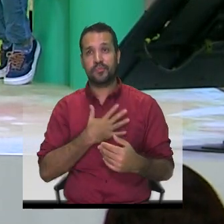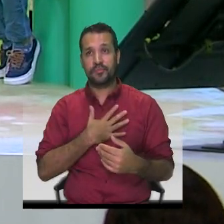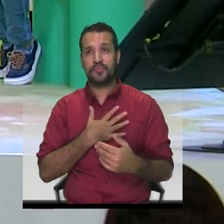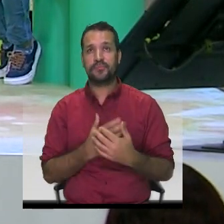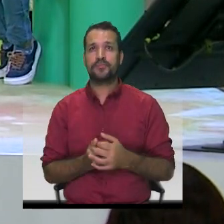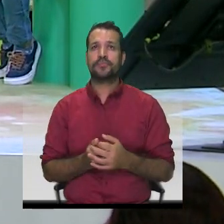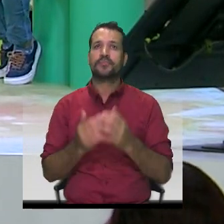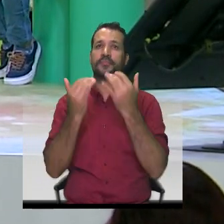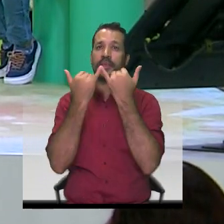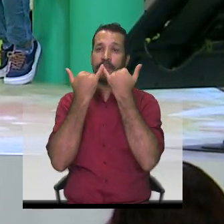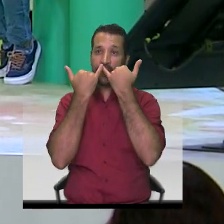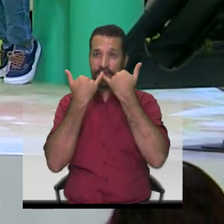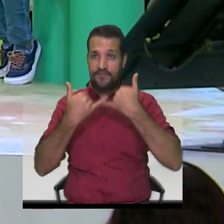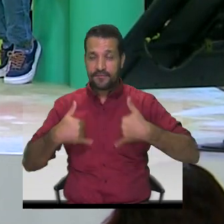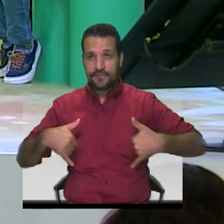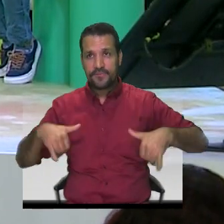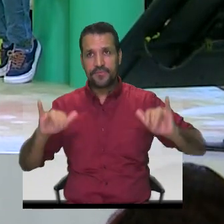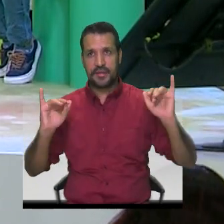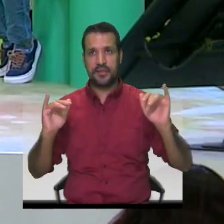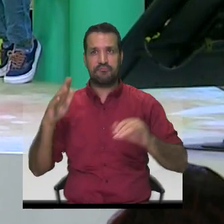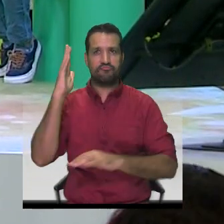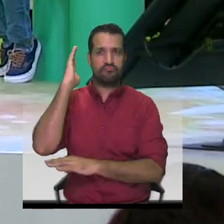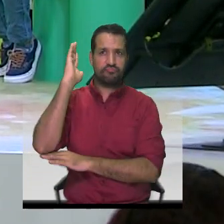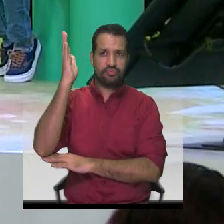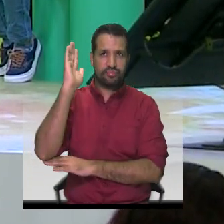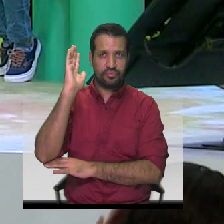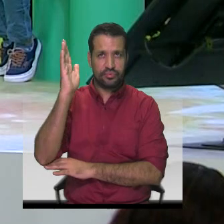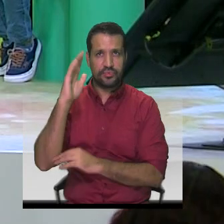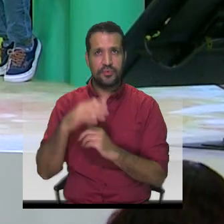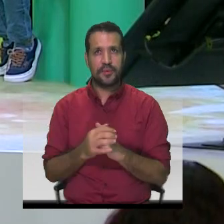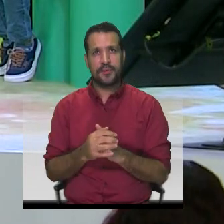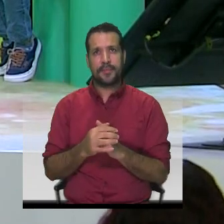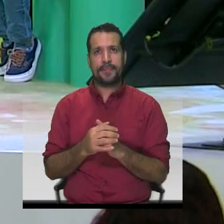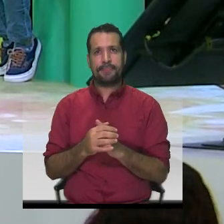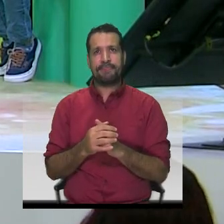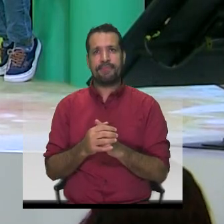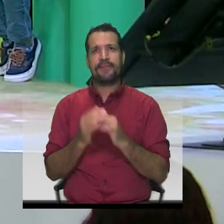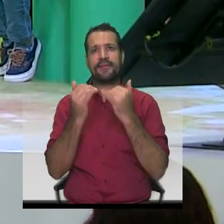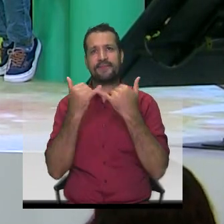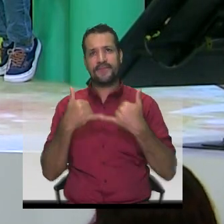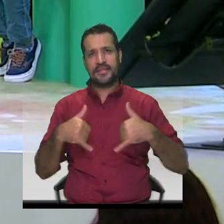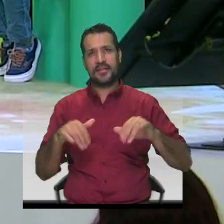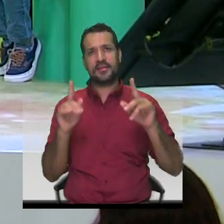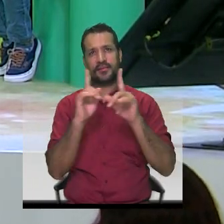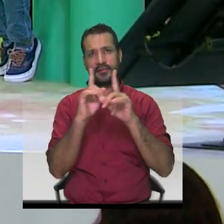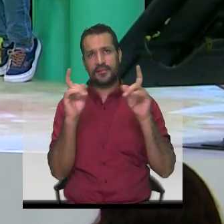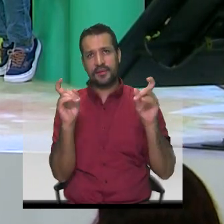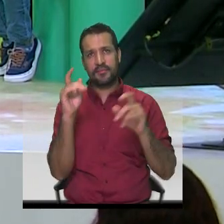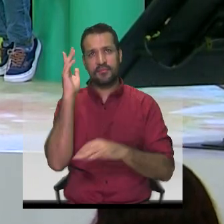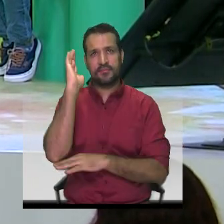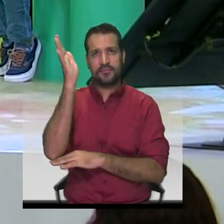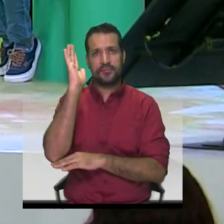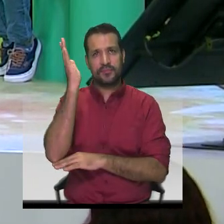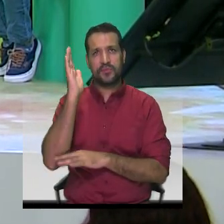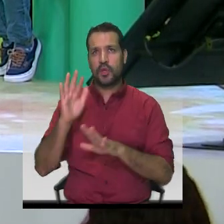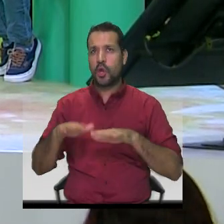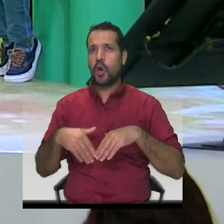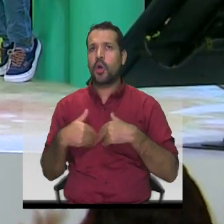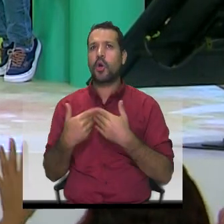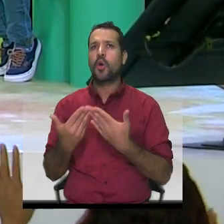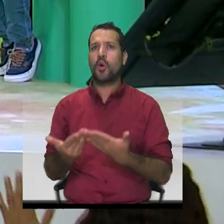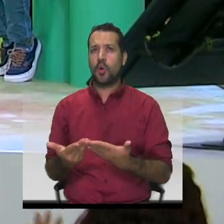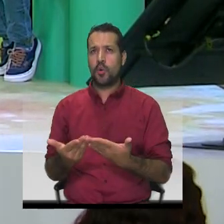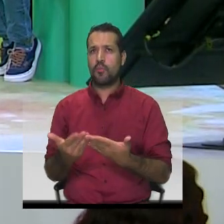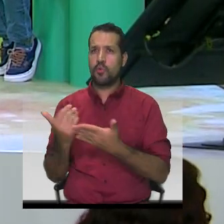Ya para terminar, pues más o menos para ir cerrando, ¿cómo crees, cómo